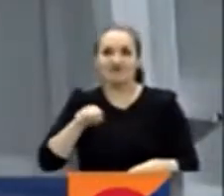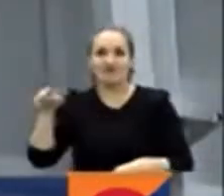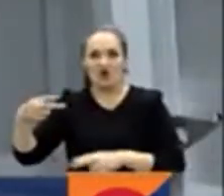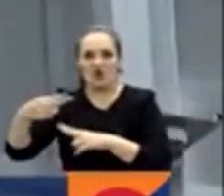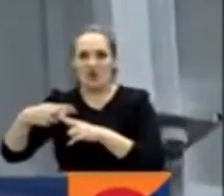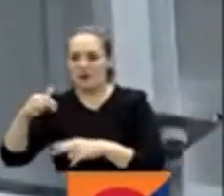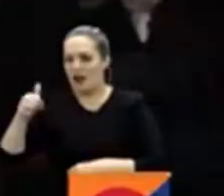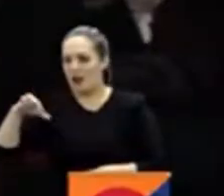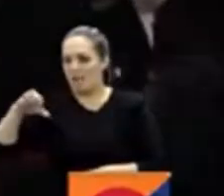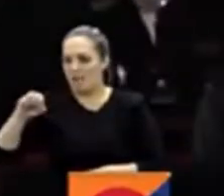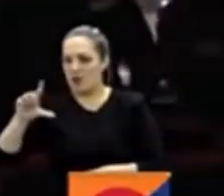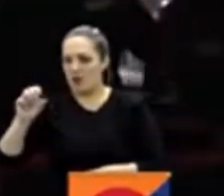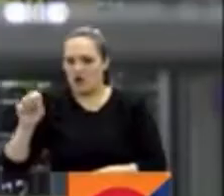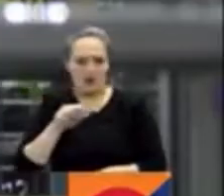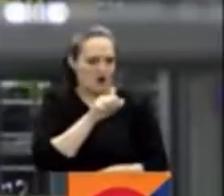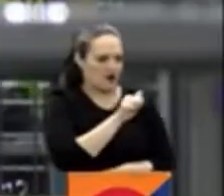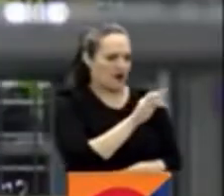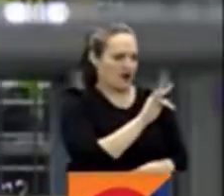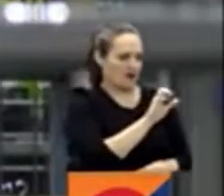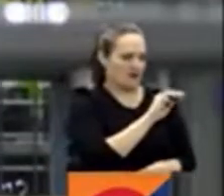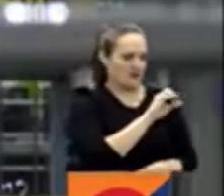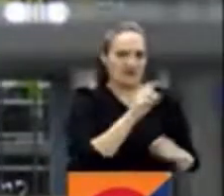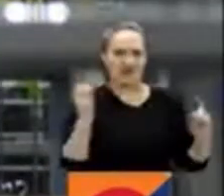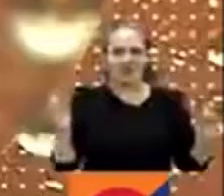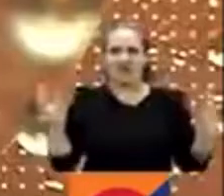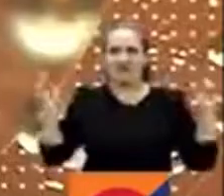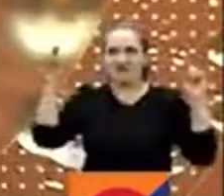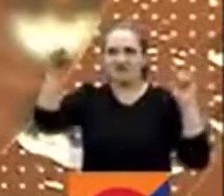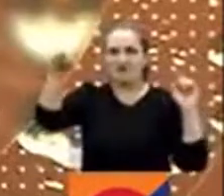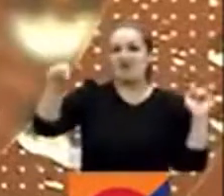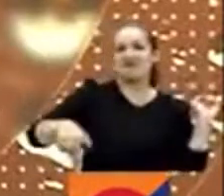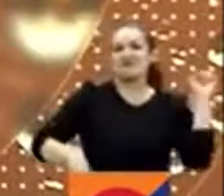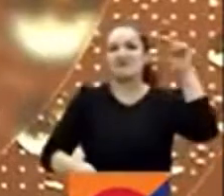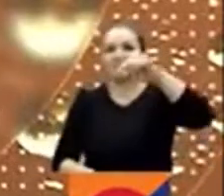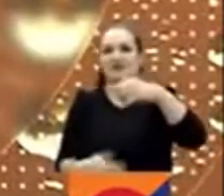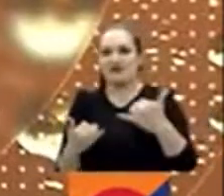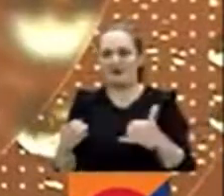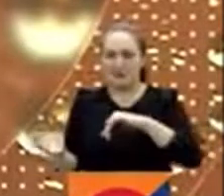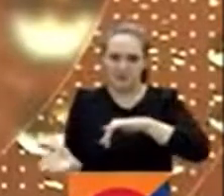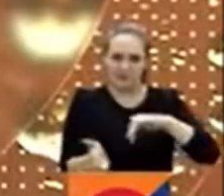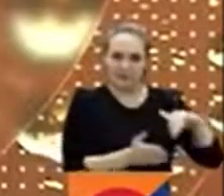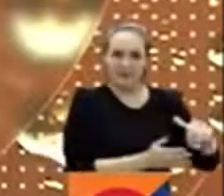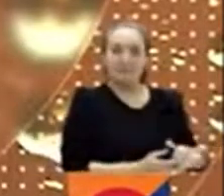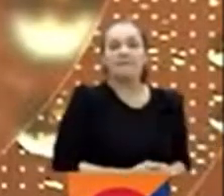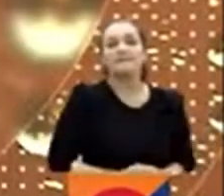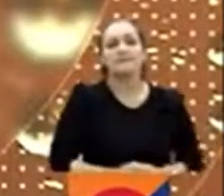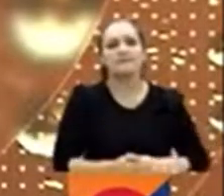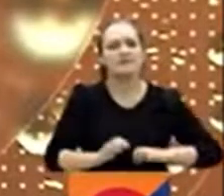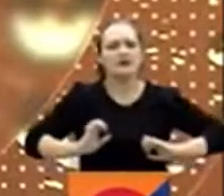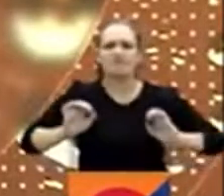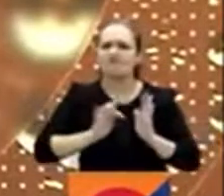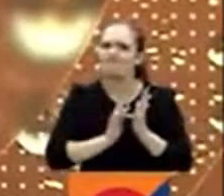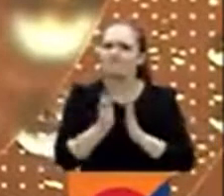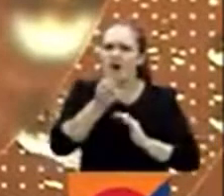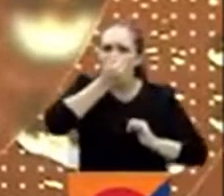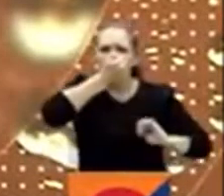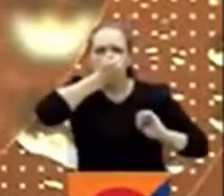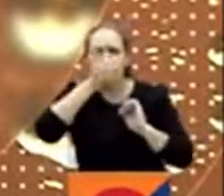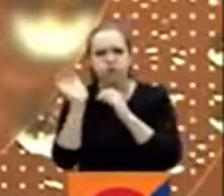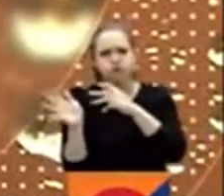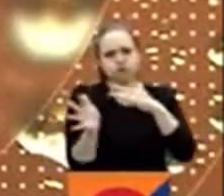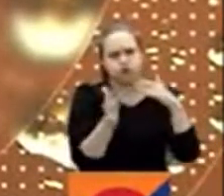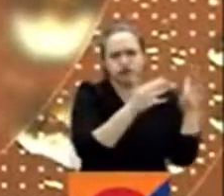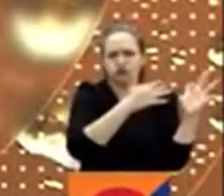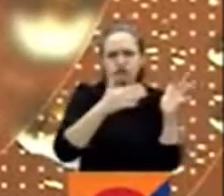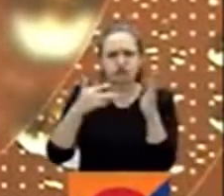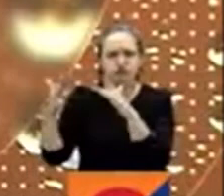misión, al paso que damos desde acá para alcanzarla allá. Un fuerte vendaval generó afectaciones a más de 20 viviendas en